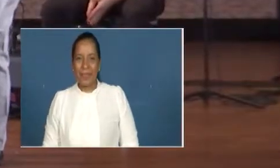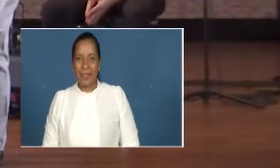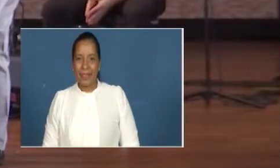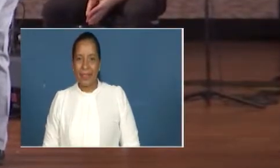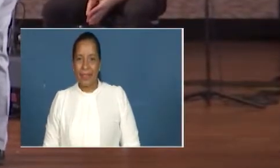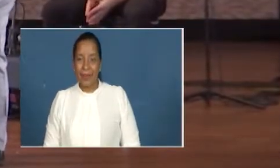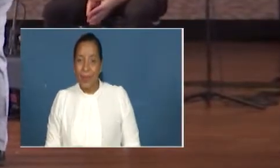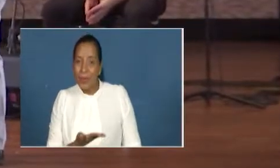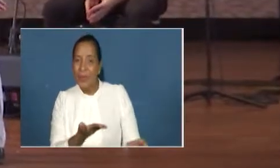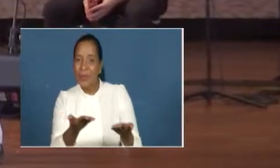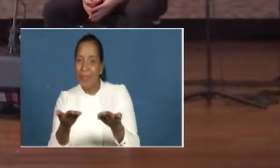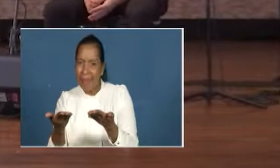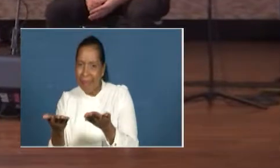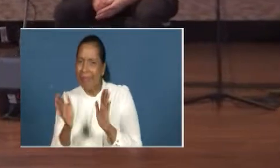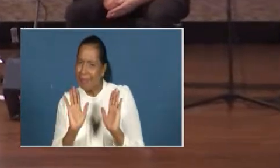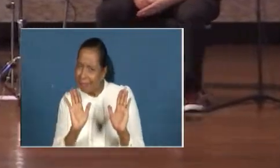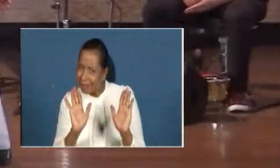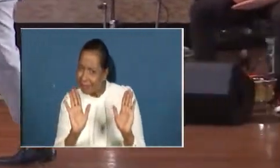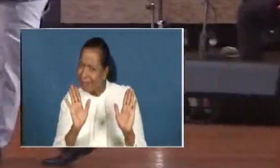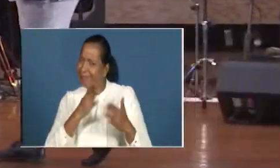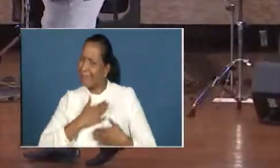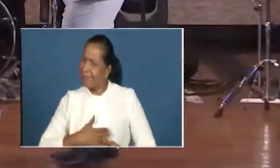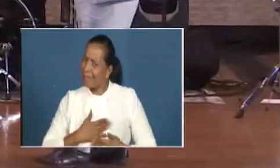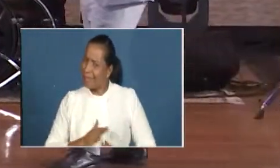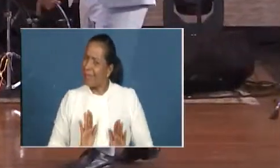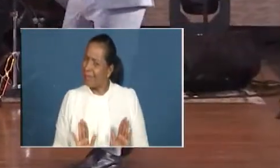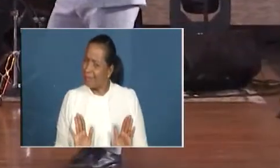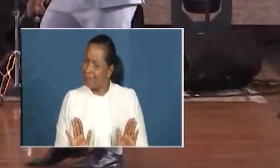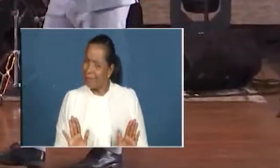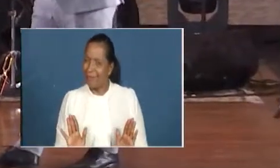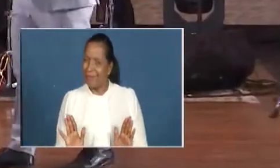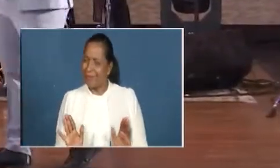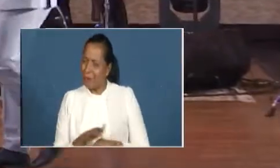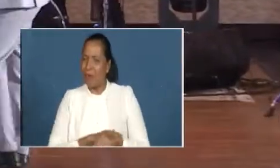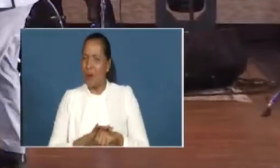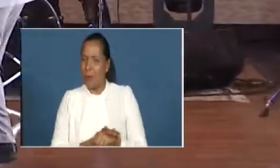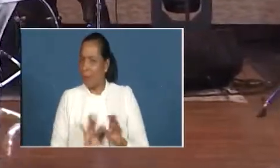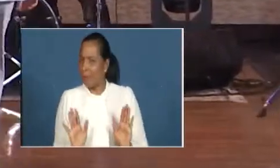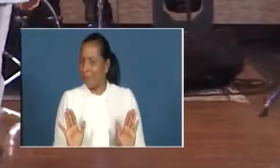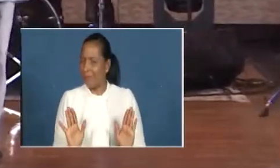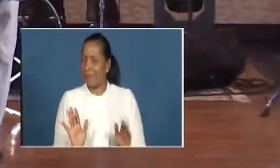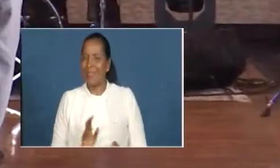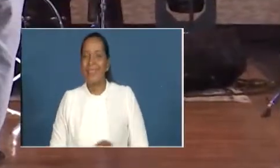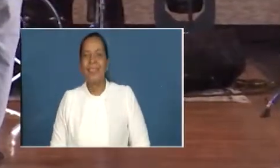Con ustedes voy más tarde. Tranquilo. Los encapuchados.